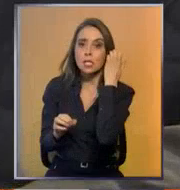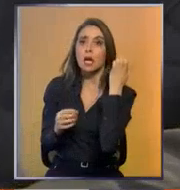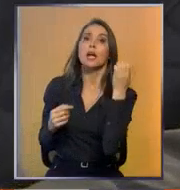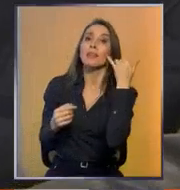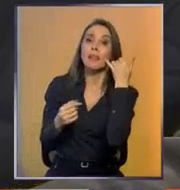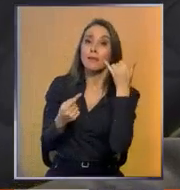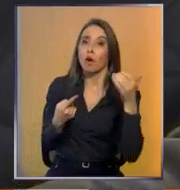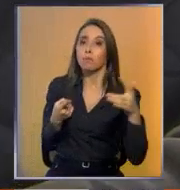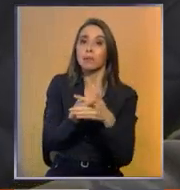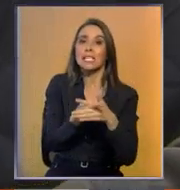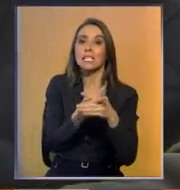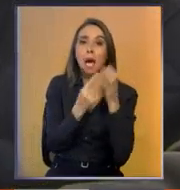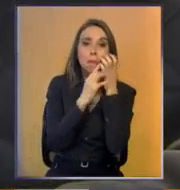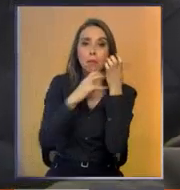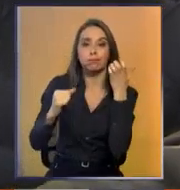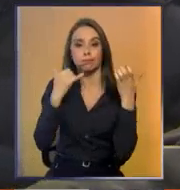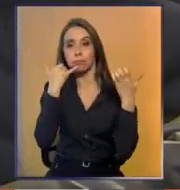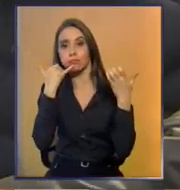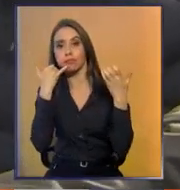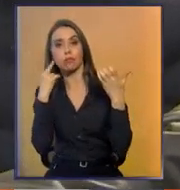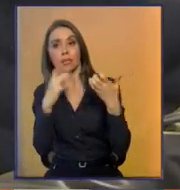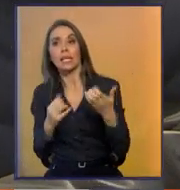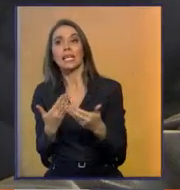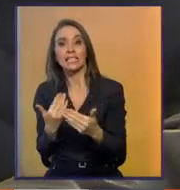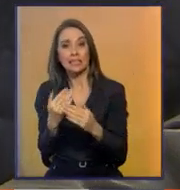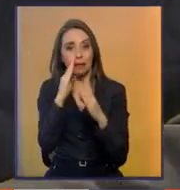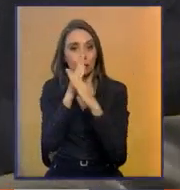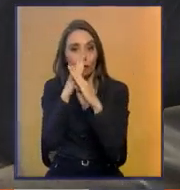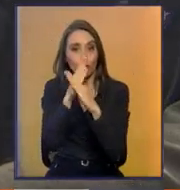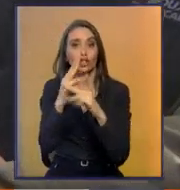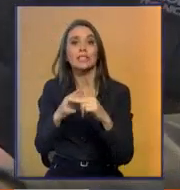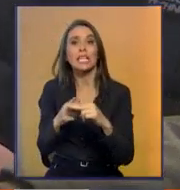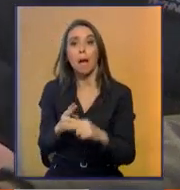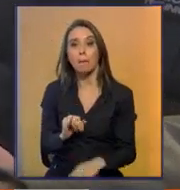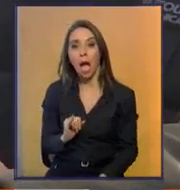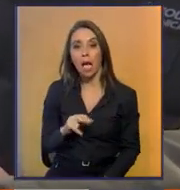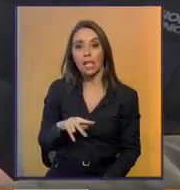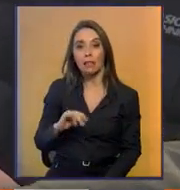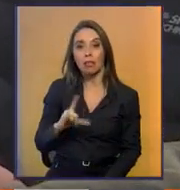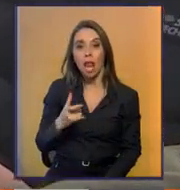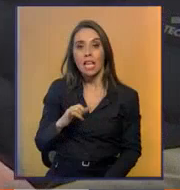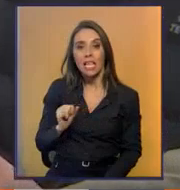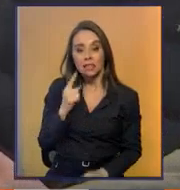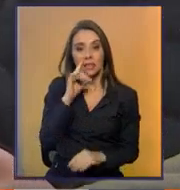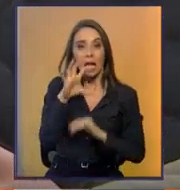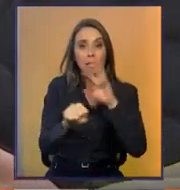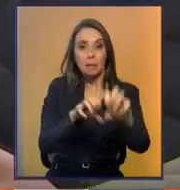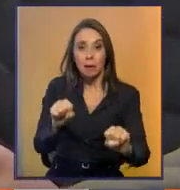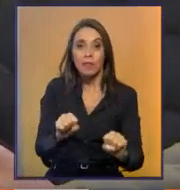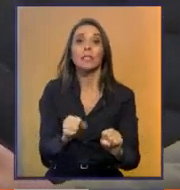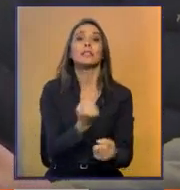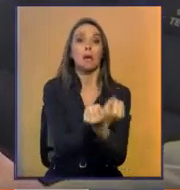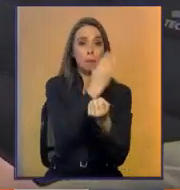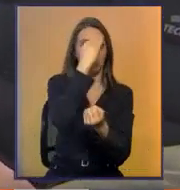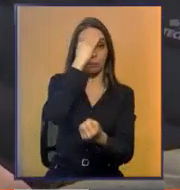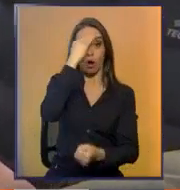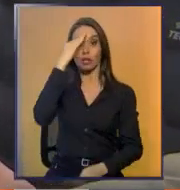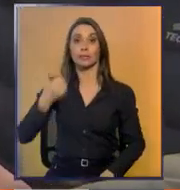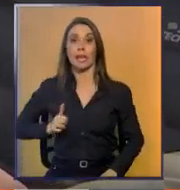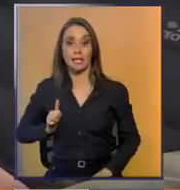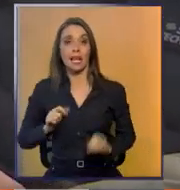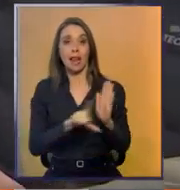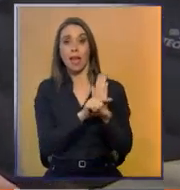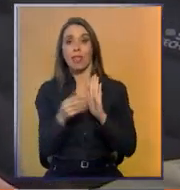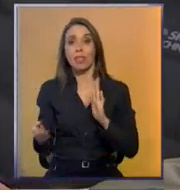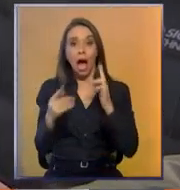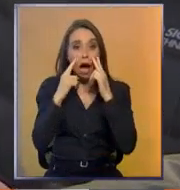Hoy día necesitamos inteligencia preventiva. Para eso es clave que las herramientas que tienen las policías para la investigación de este